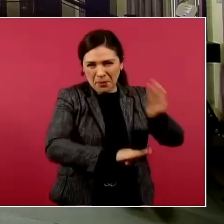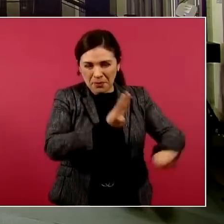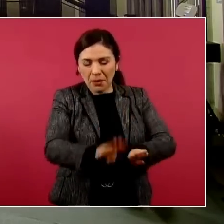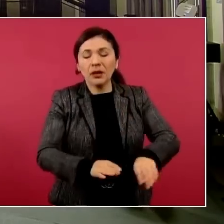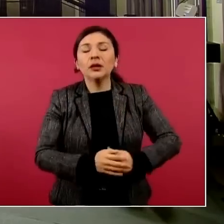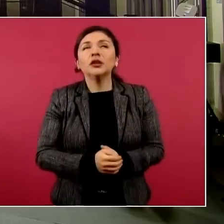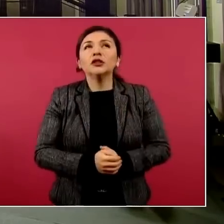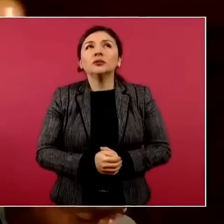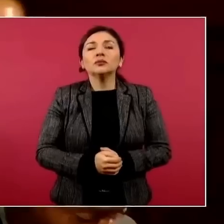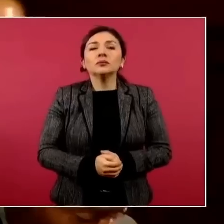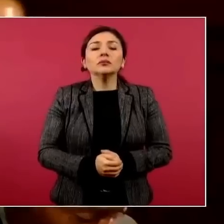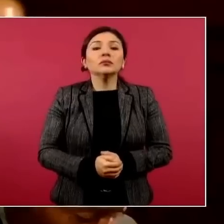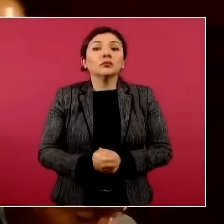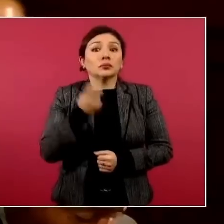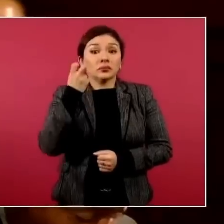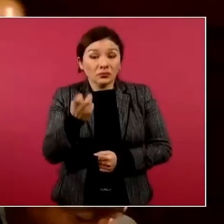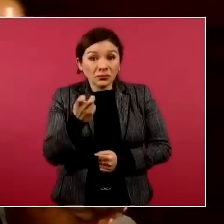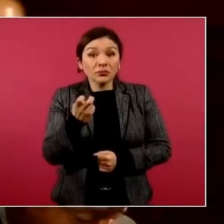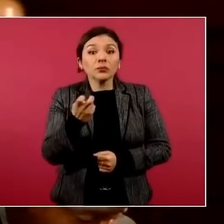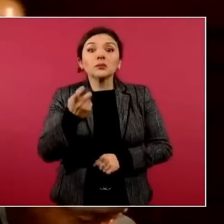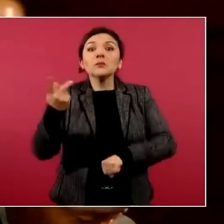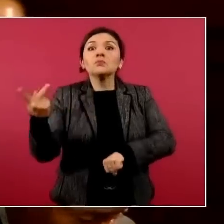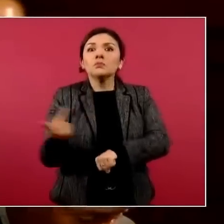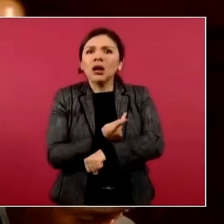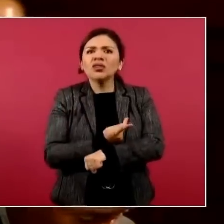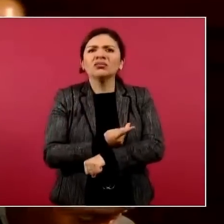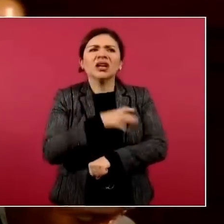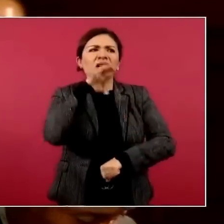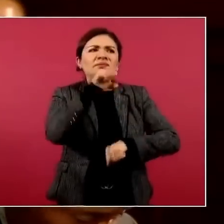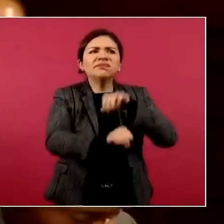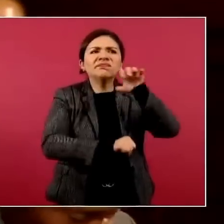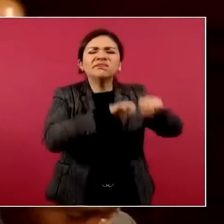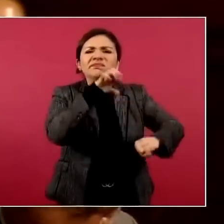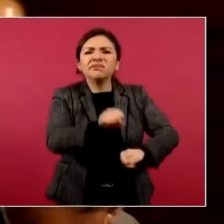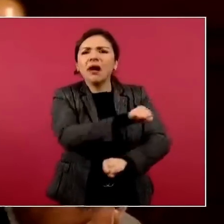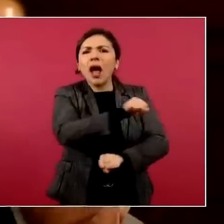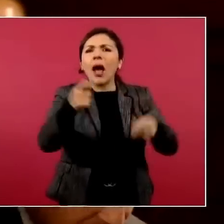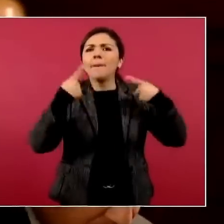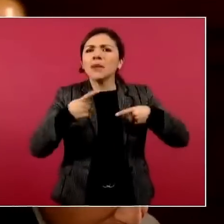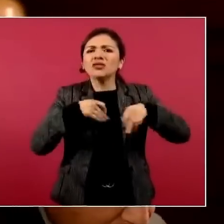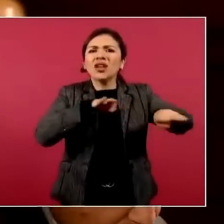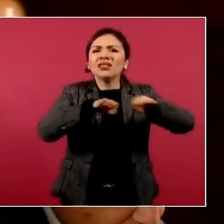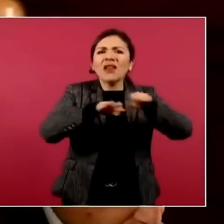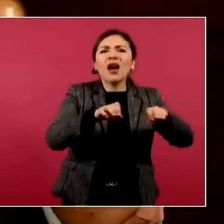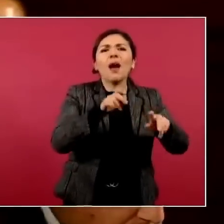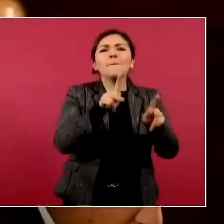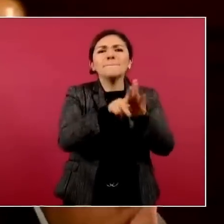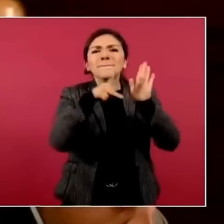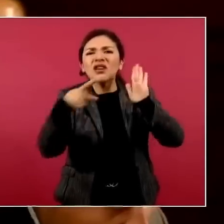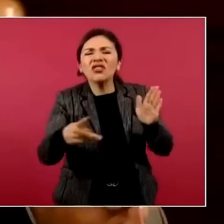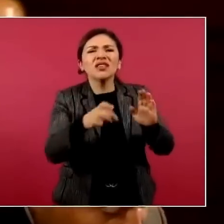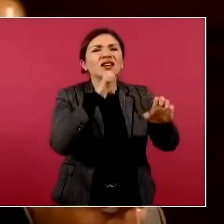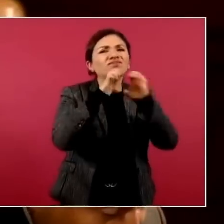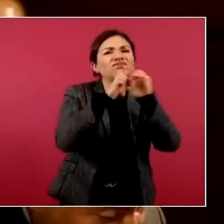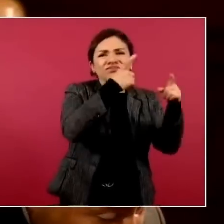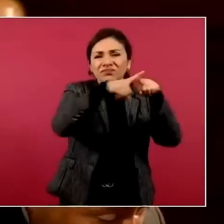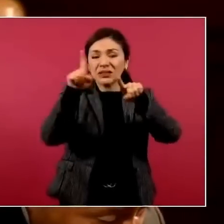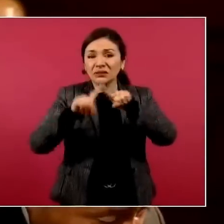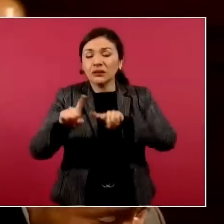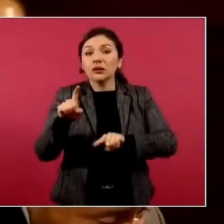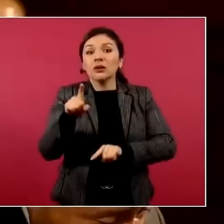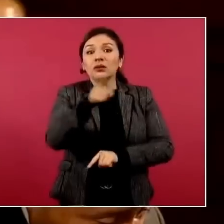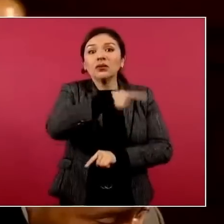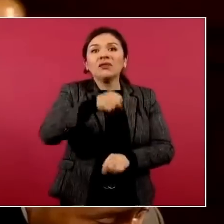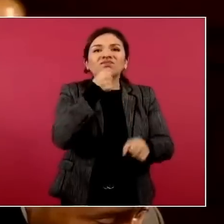pues se hizo persecución de periodistas de todo tipo, obviamente, que cuestionaran